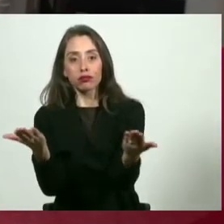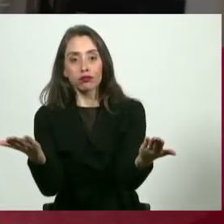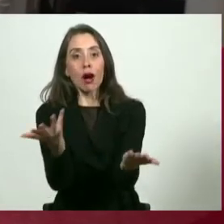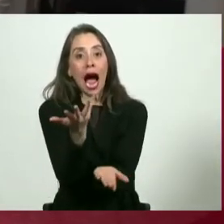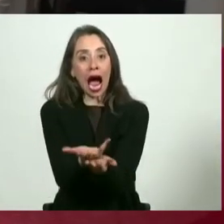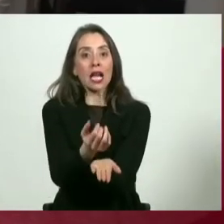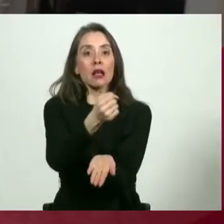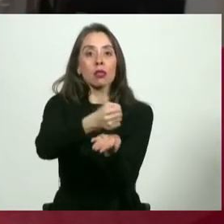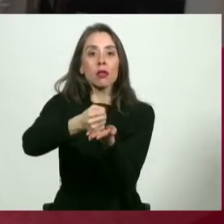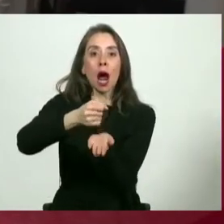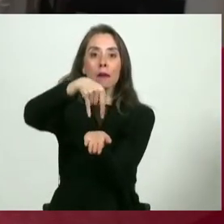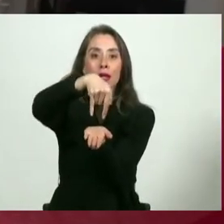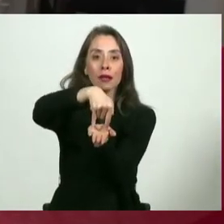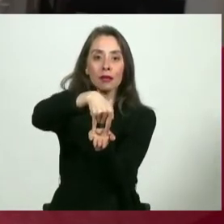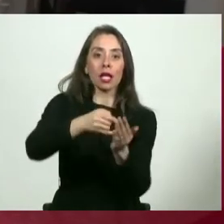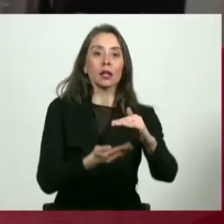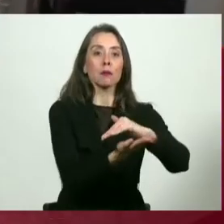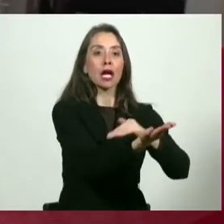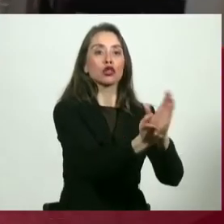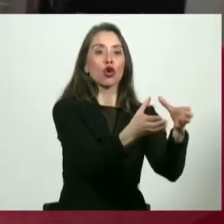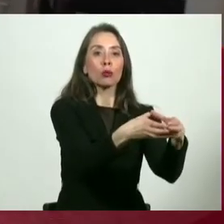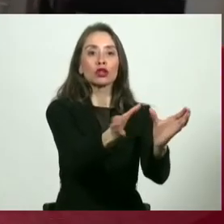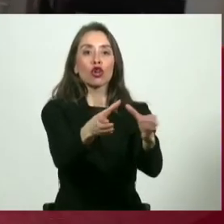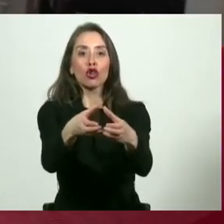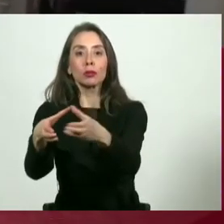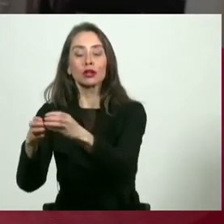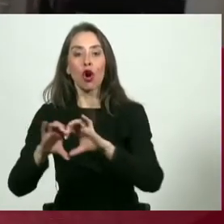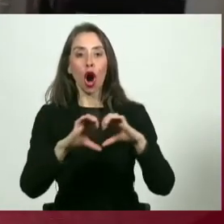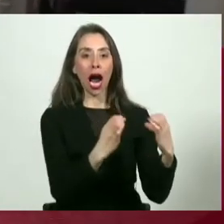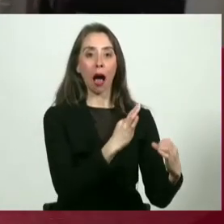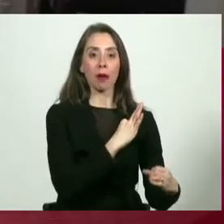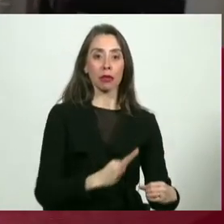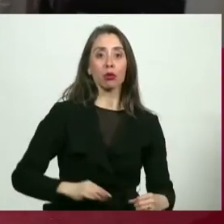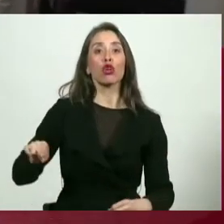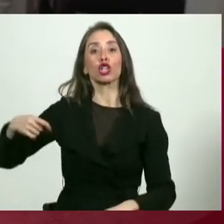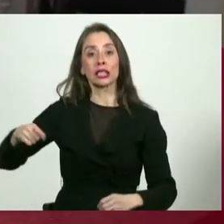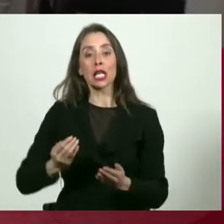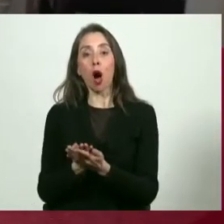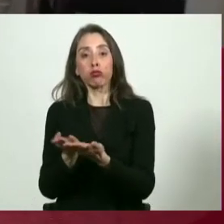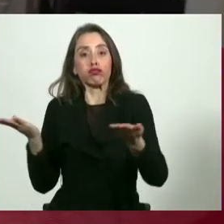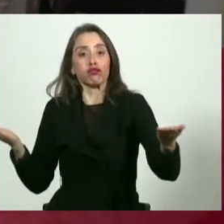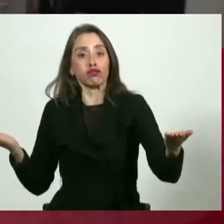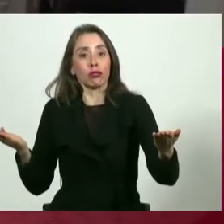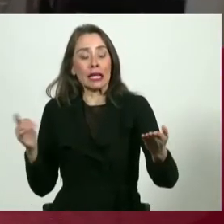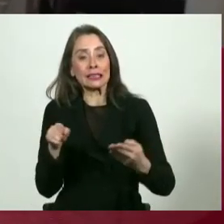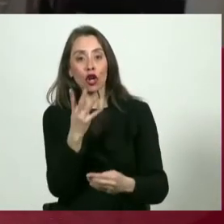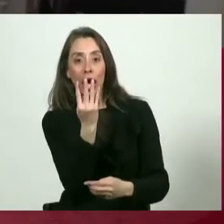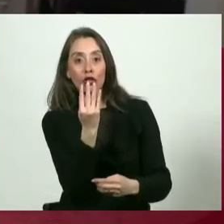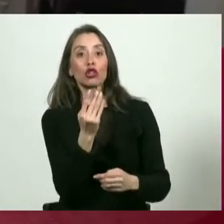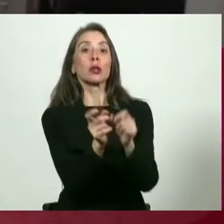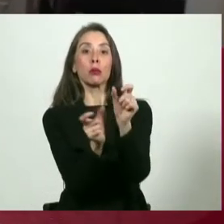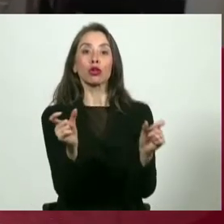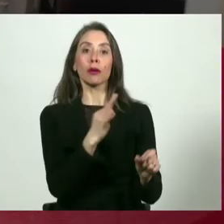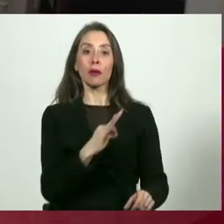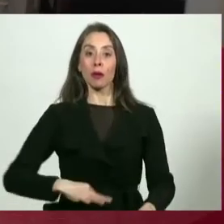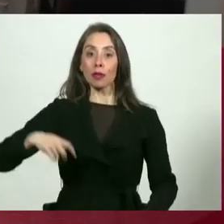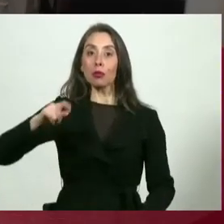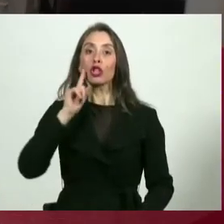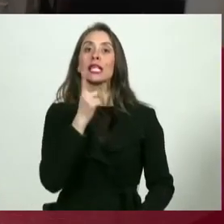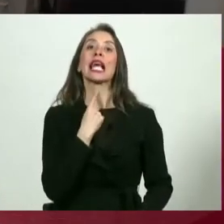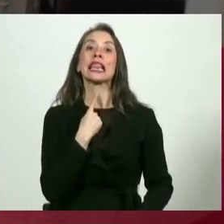preguntas similares. Decir que esta es una, el proyecto de ley de cuota, digamos, es una indicación